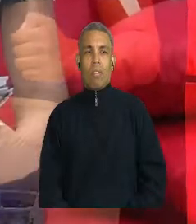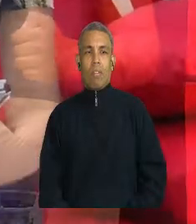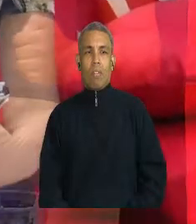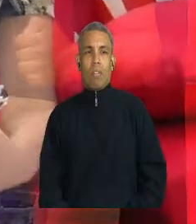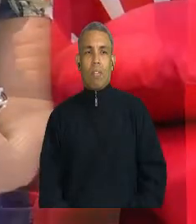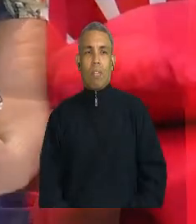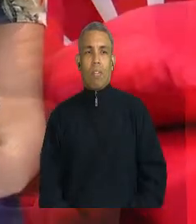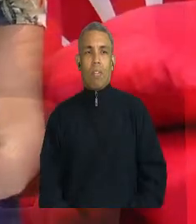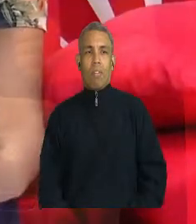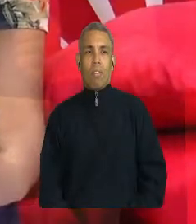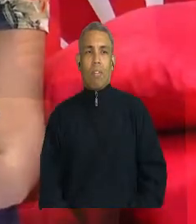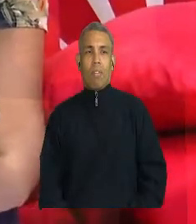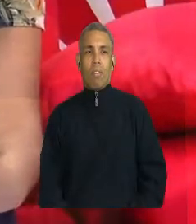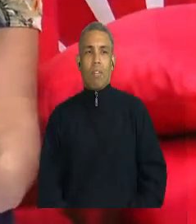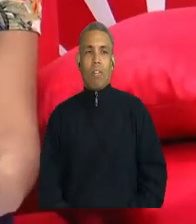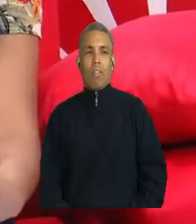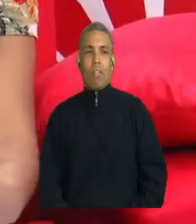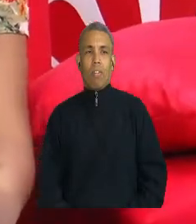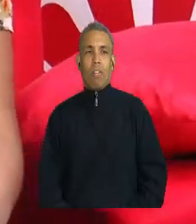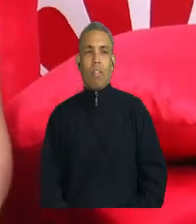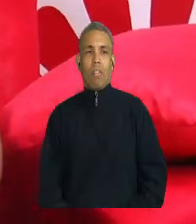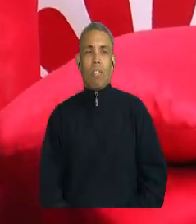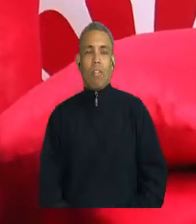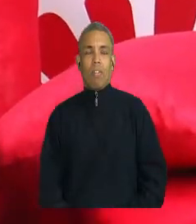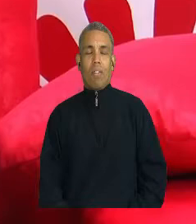me recuerda a mi